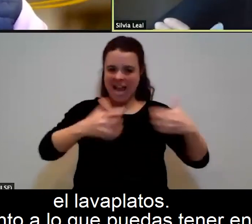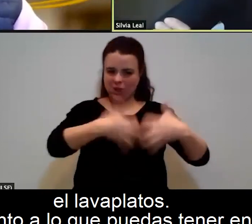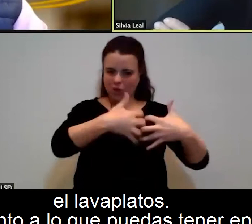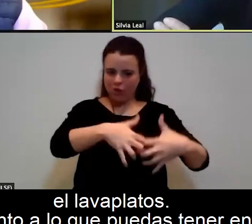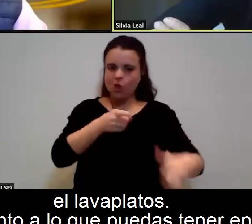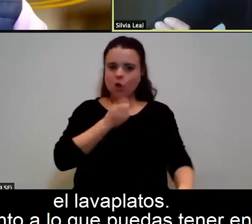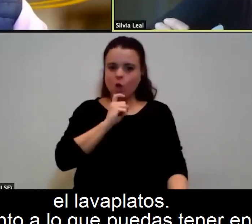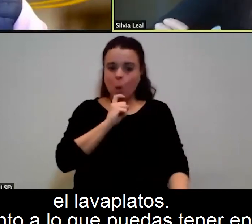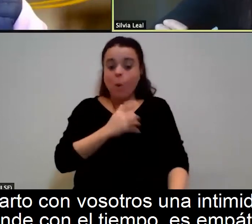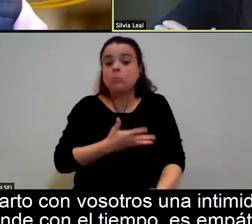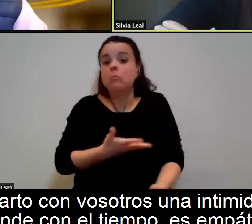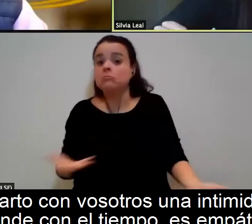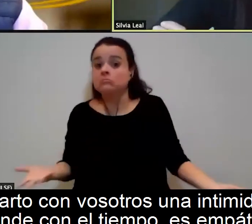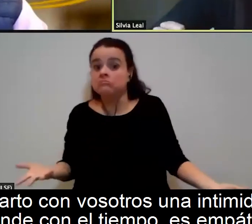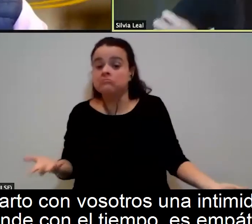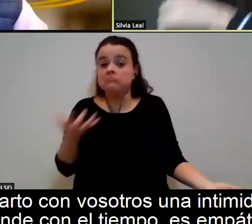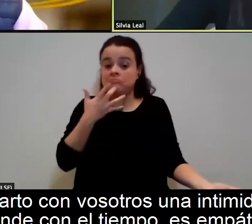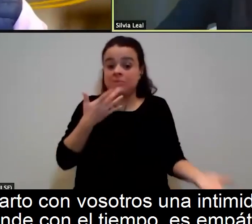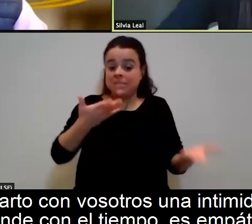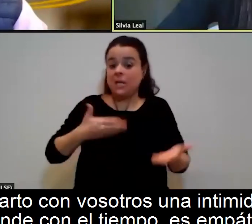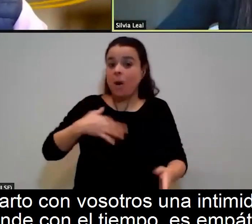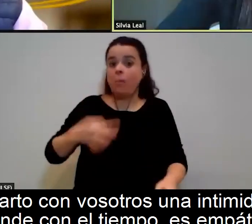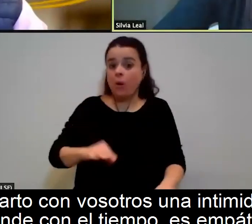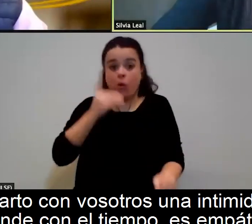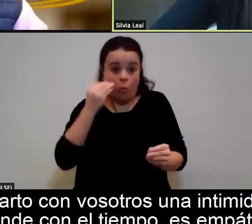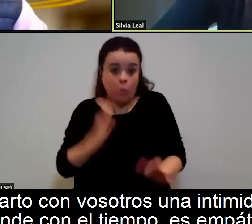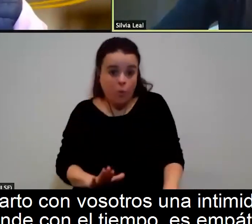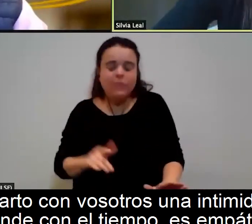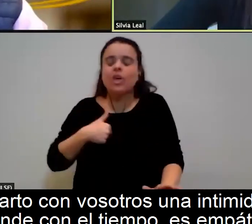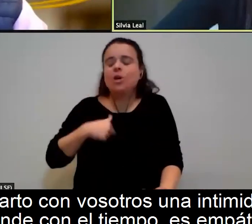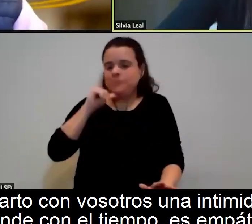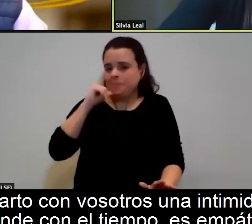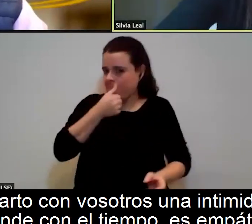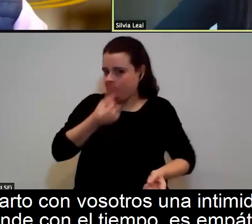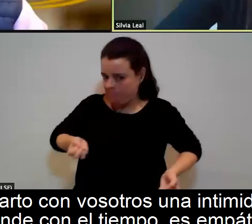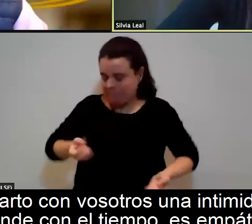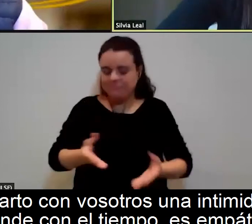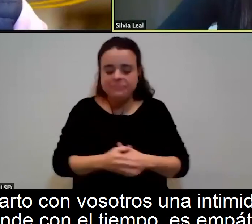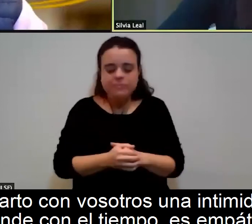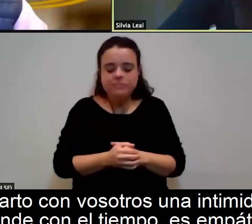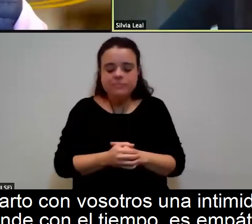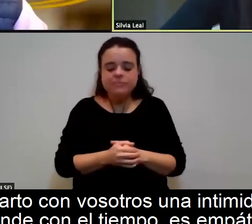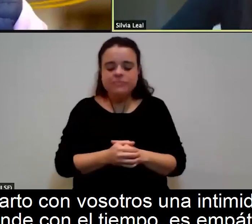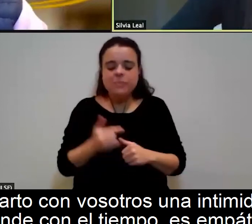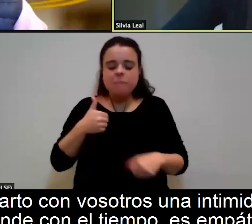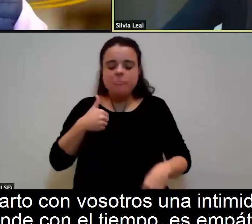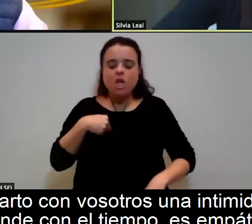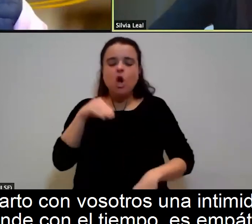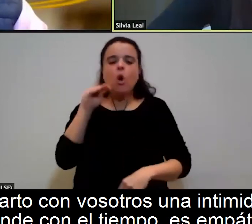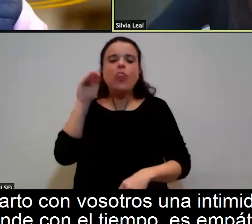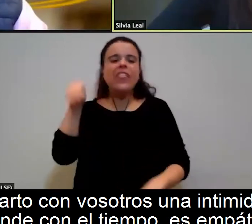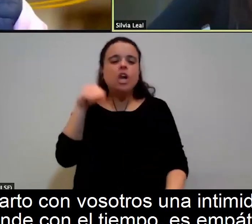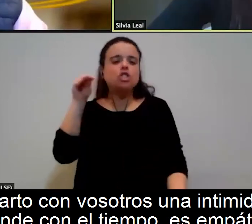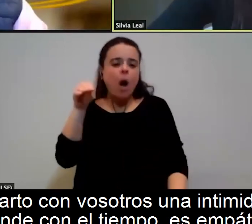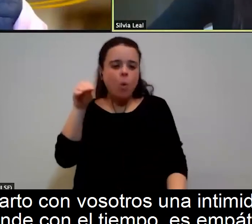casa, tener en casa está muy bien. Yo, por ejemplo, comparto con vosotros una intimidad y es que yo tengo un dinosaurio que se llama Pleo,